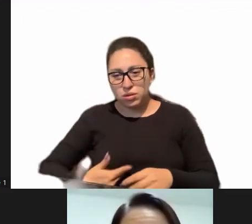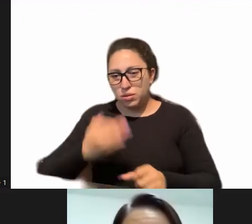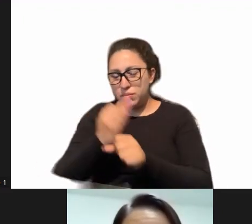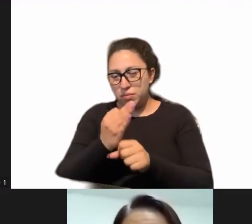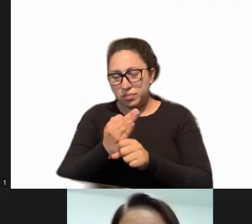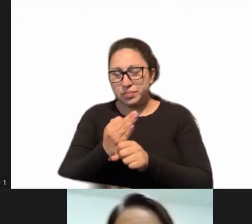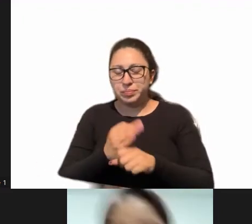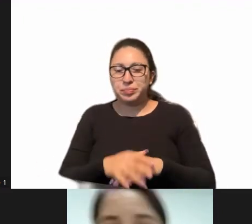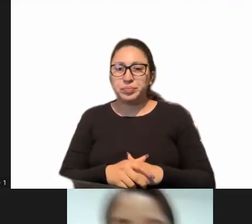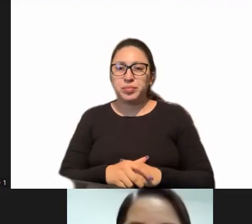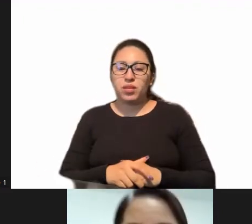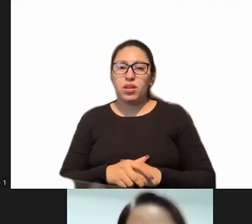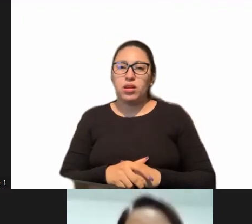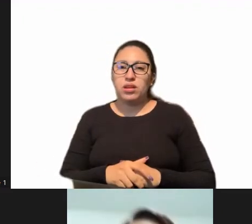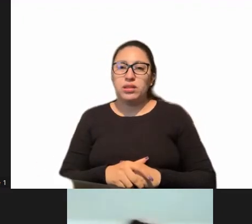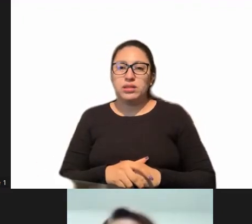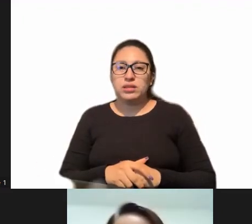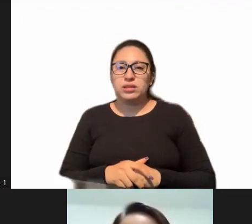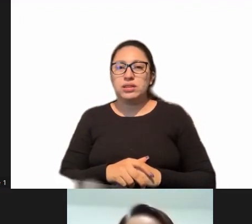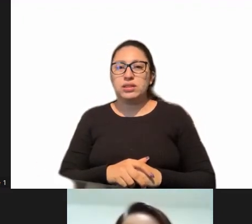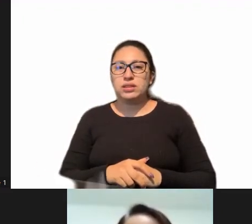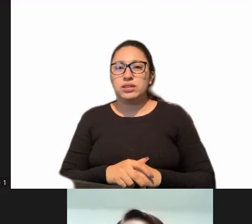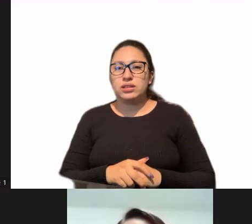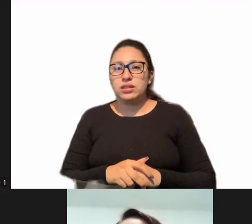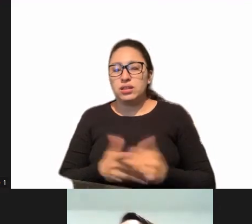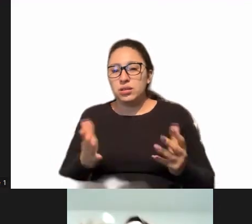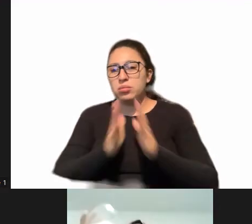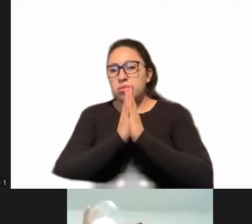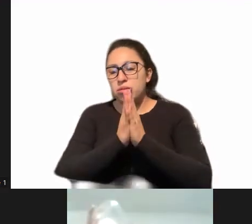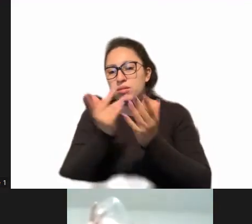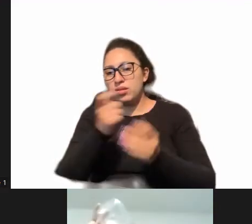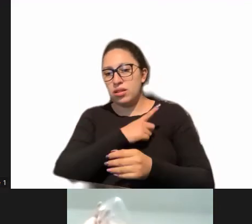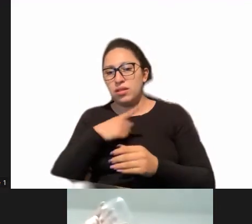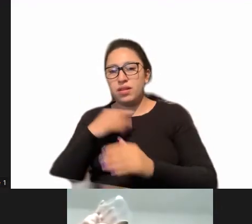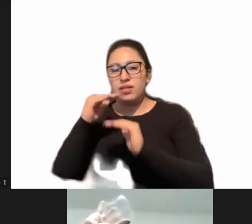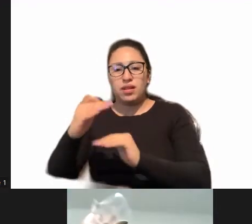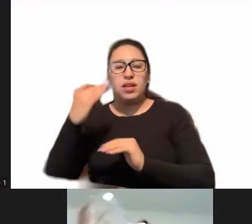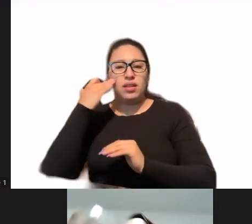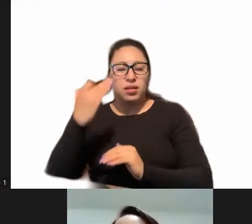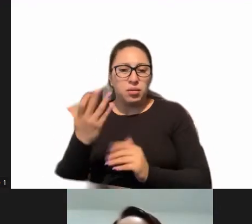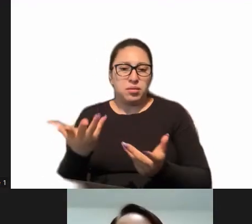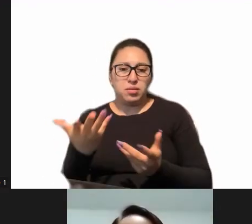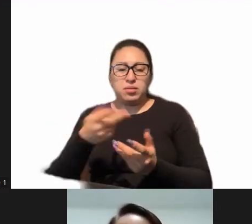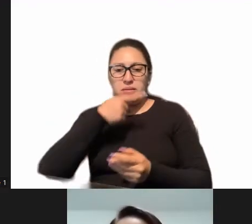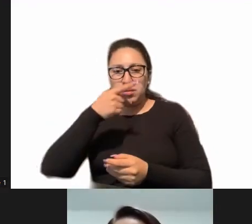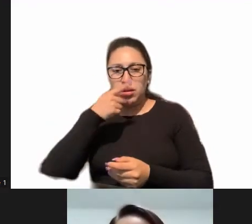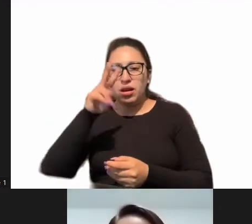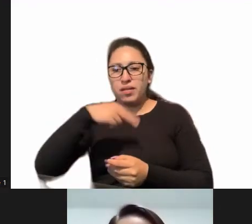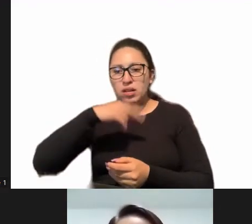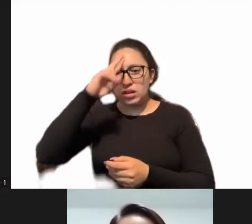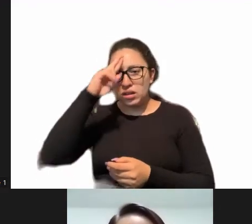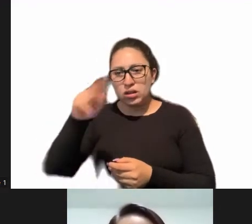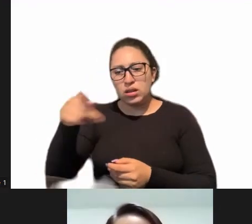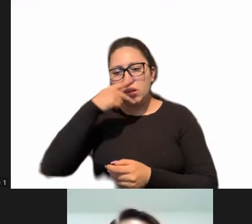someta a consideración, pues el tiempo de las intervenciones, porque sí hemos sido respetuosos todos a escucharnos, pero